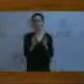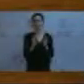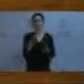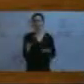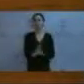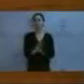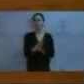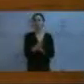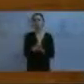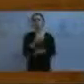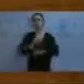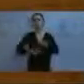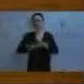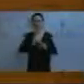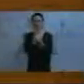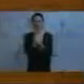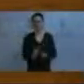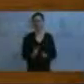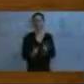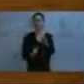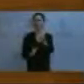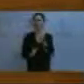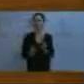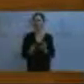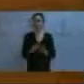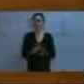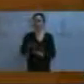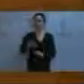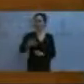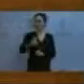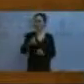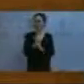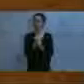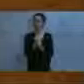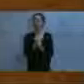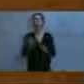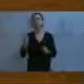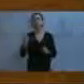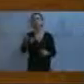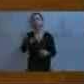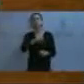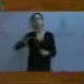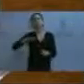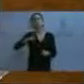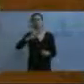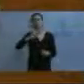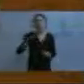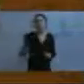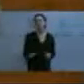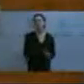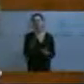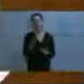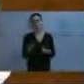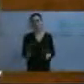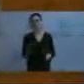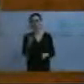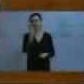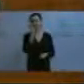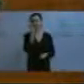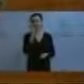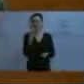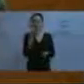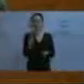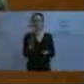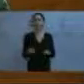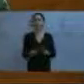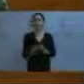grado de ejecución presupuestaria. Pero, desde luego, en materia de empleo, señor presidente, nos parece que el compromiso debe